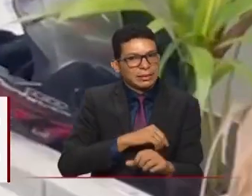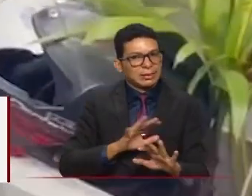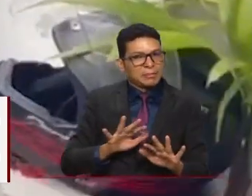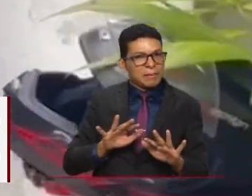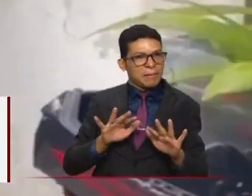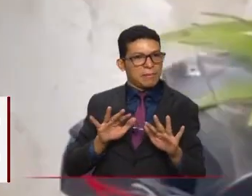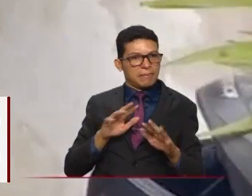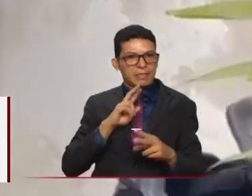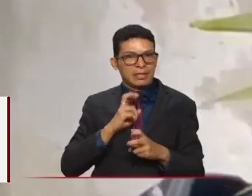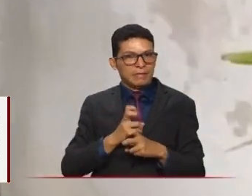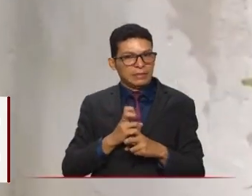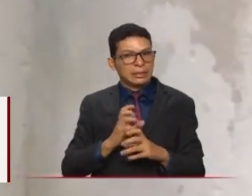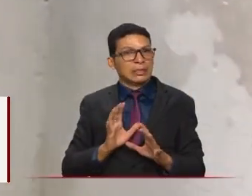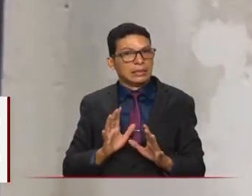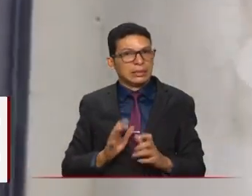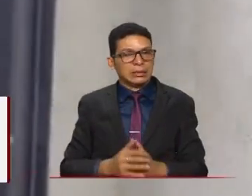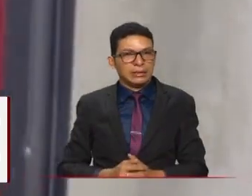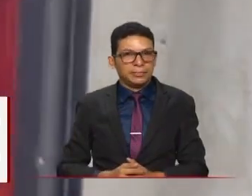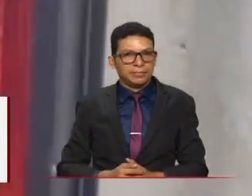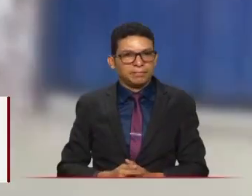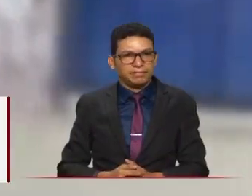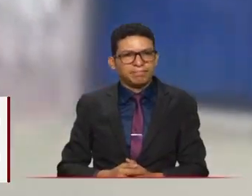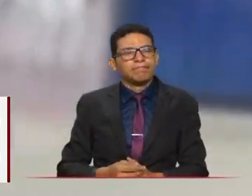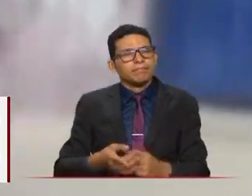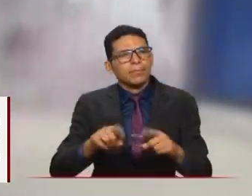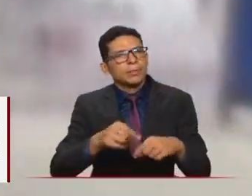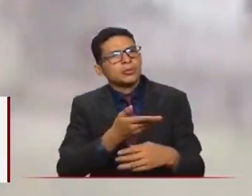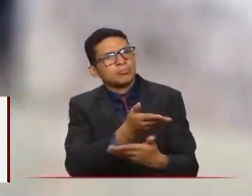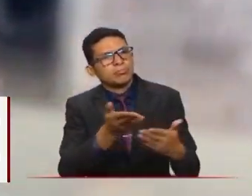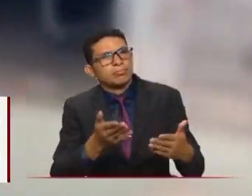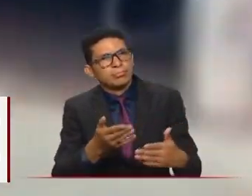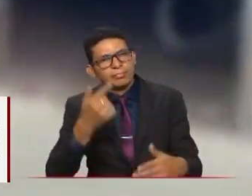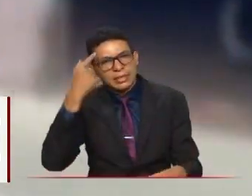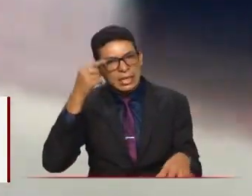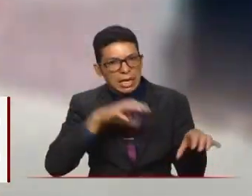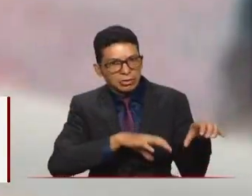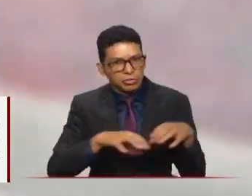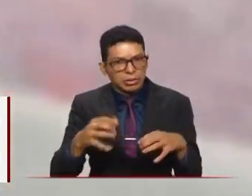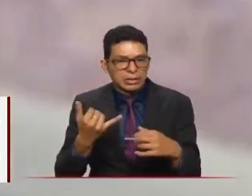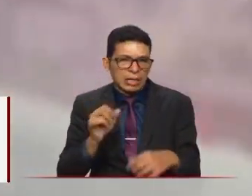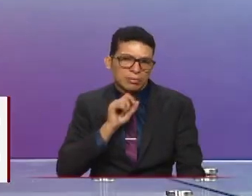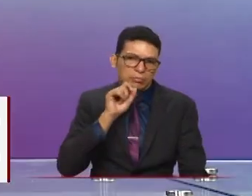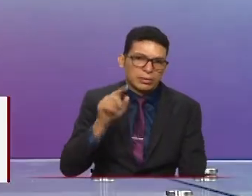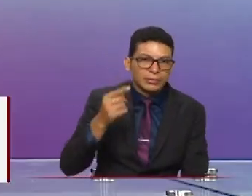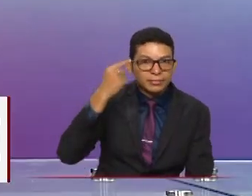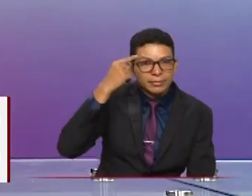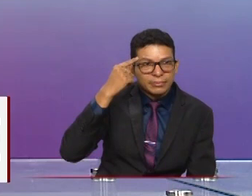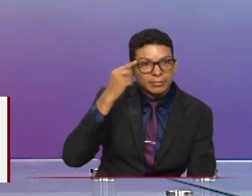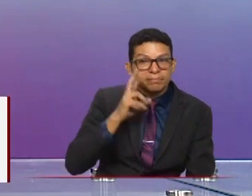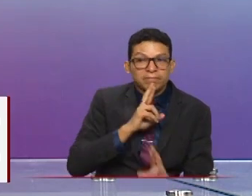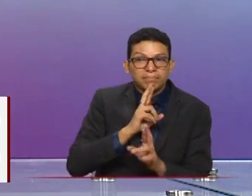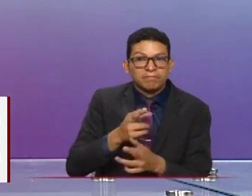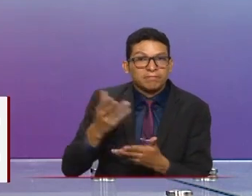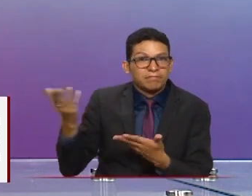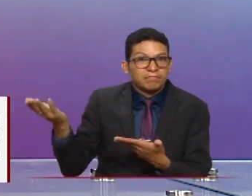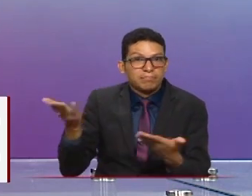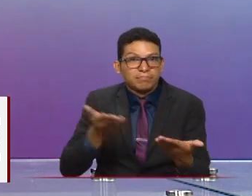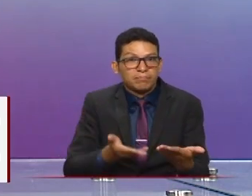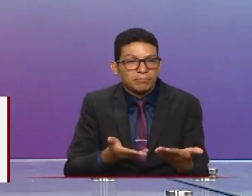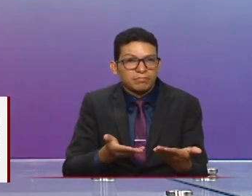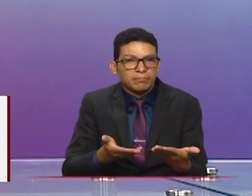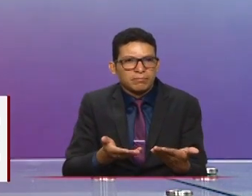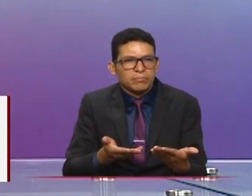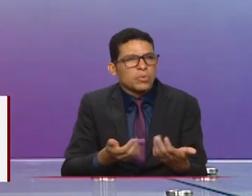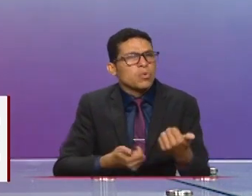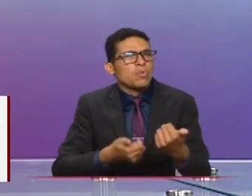dificultades también en ese sentido bueno ustedes también han empezado a tomar acciones mientras esperan también las respuestas a las solicitudes que han hecho